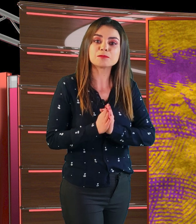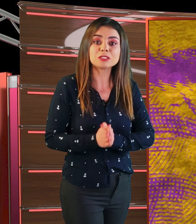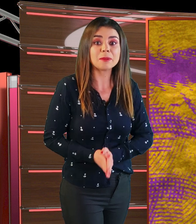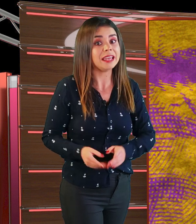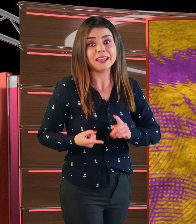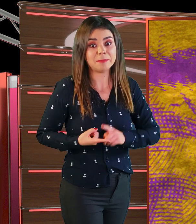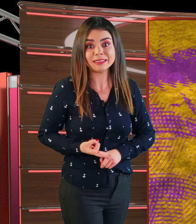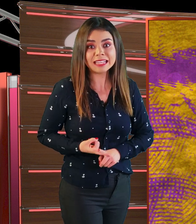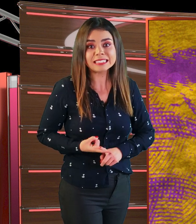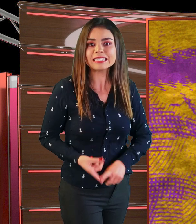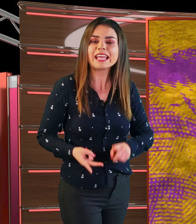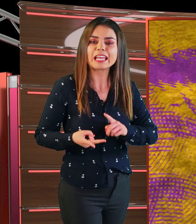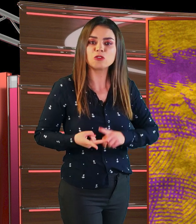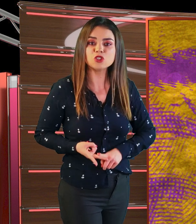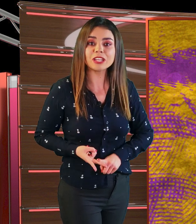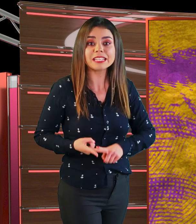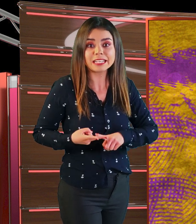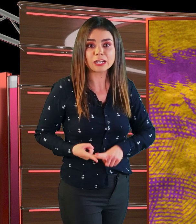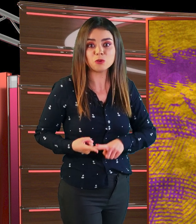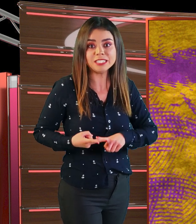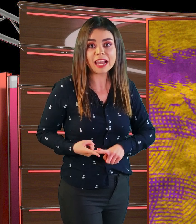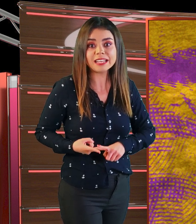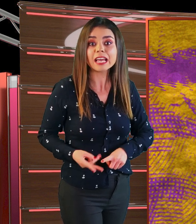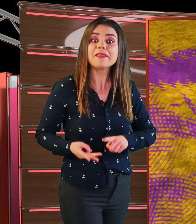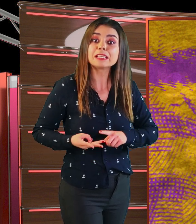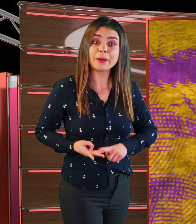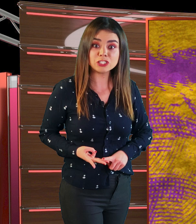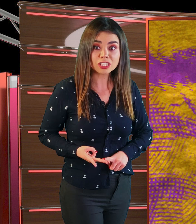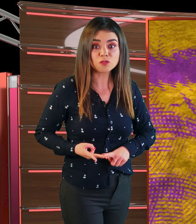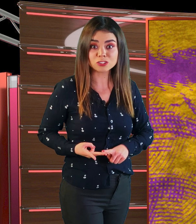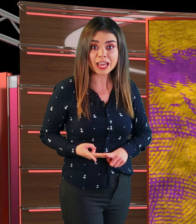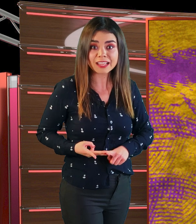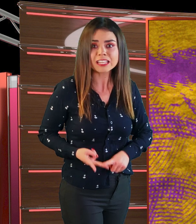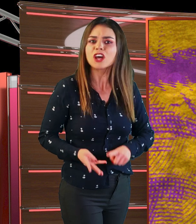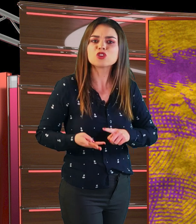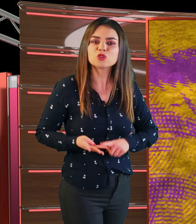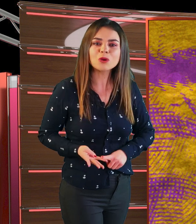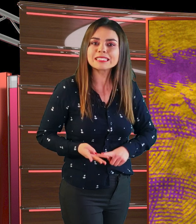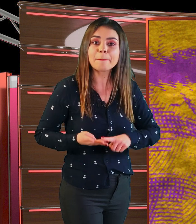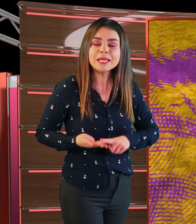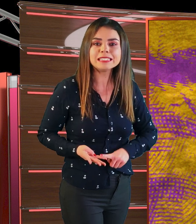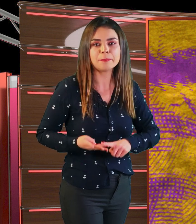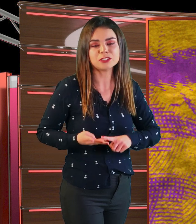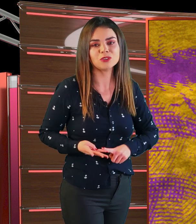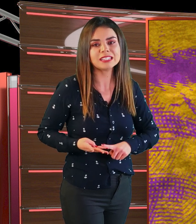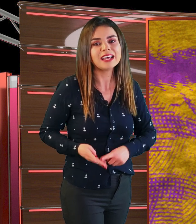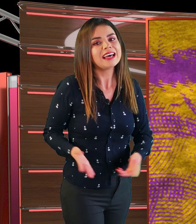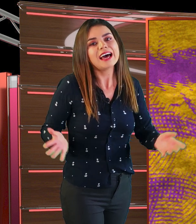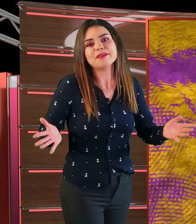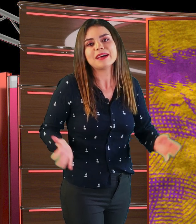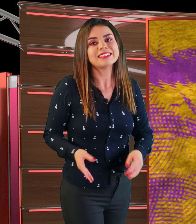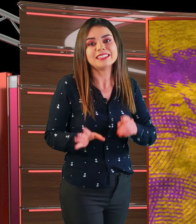en el responsable de matanzas, ejecuciones extrajudiciales, desapariciones forzadas, torturas a miles de